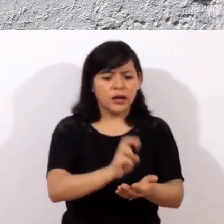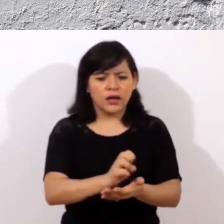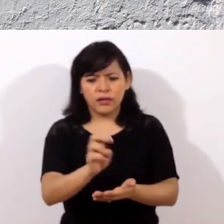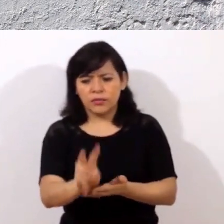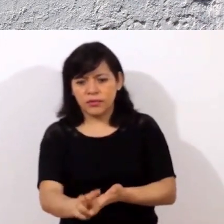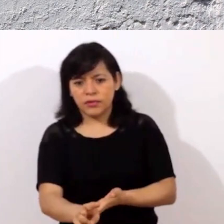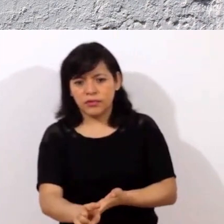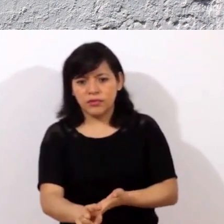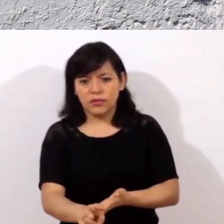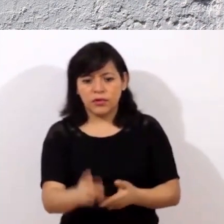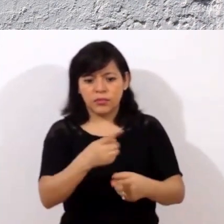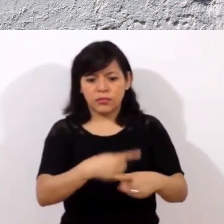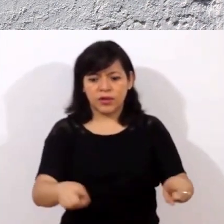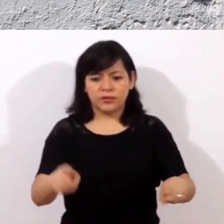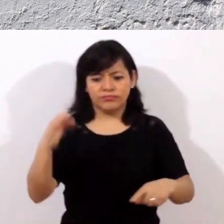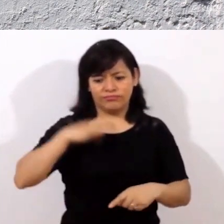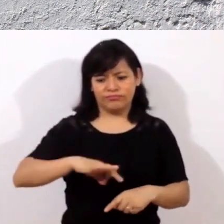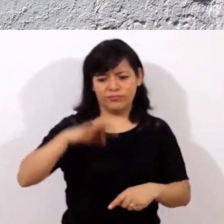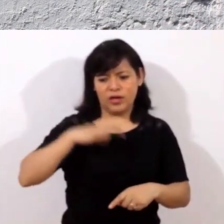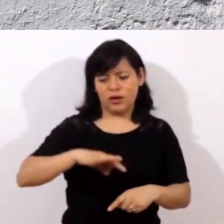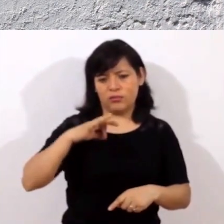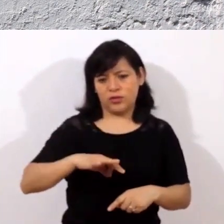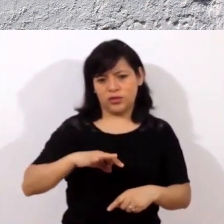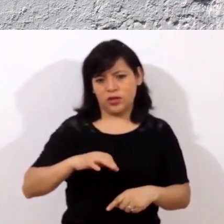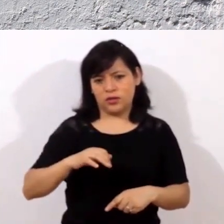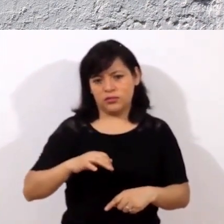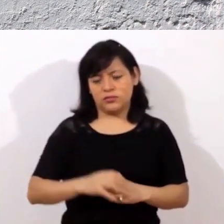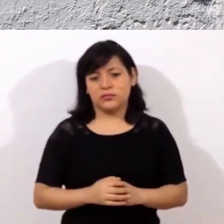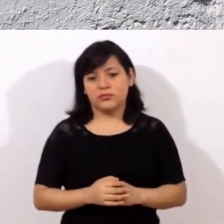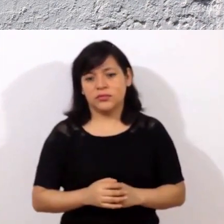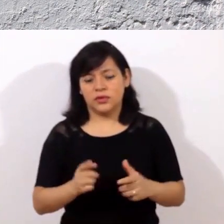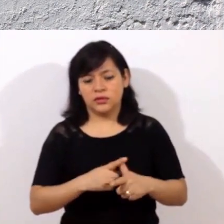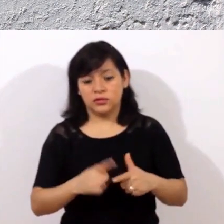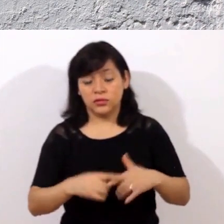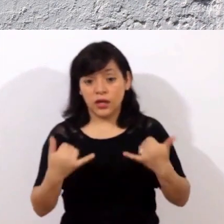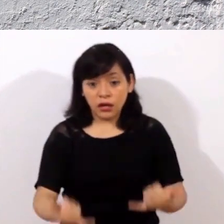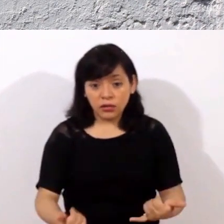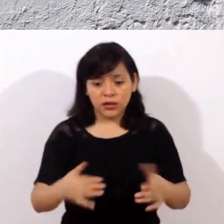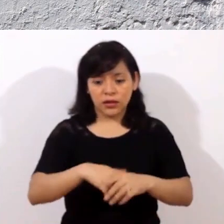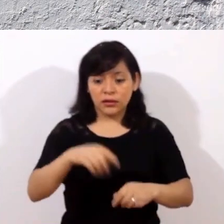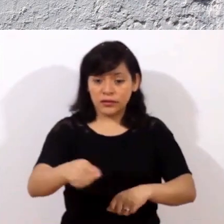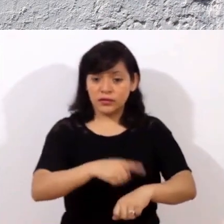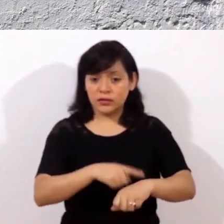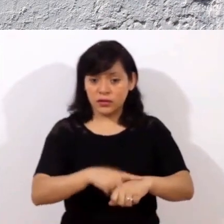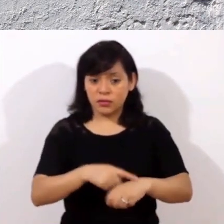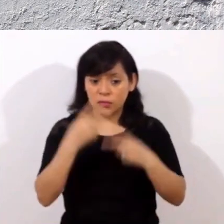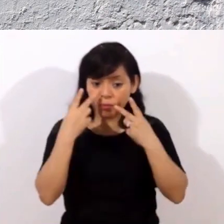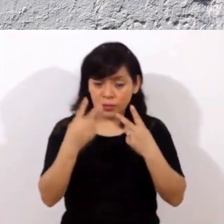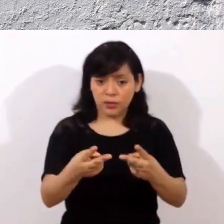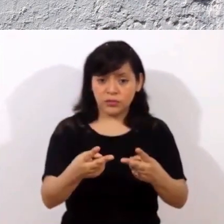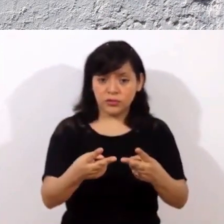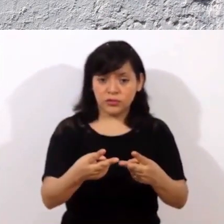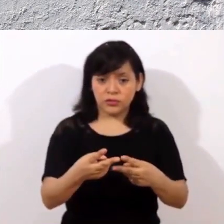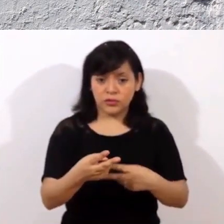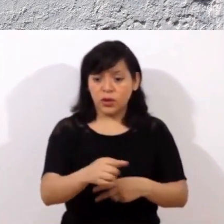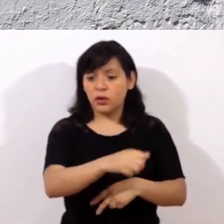tiempo. Situaciones que podemos ver a costa de salud o la mala salud de algunos. Otros